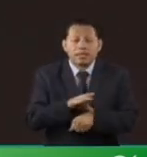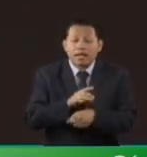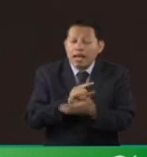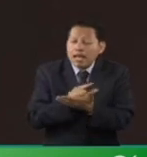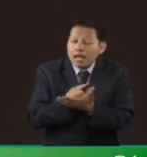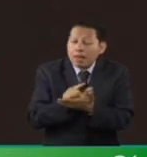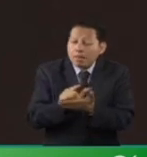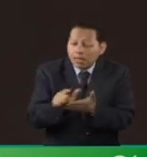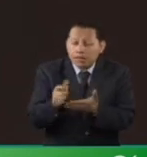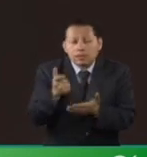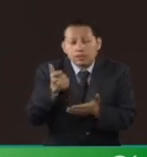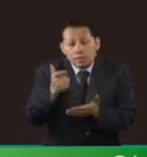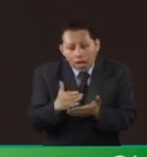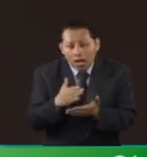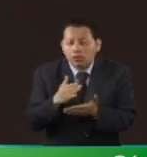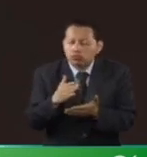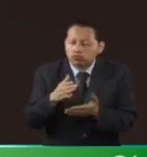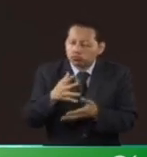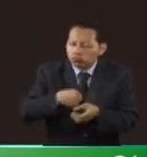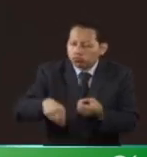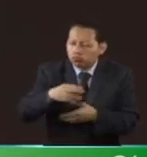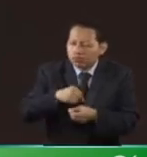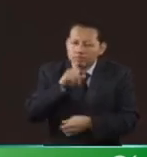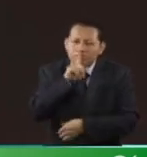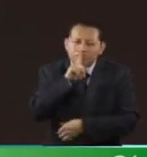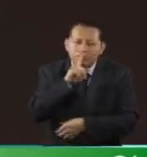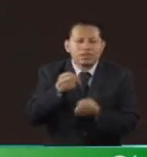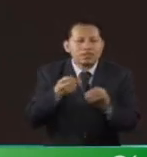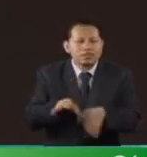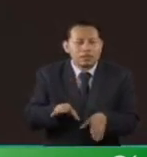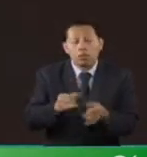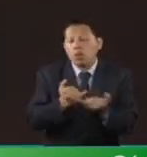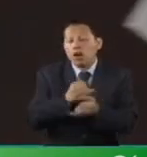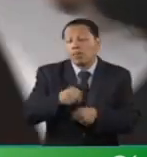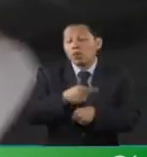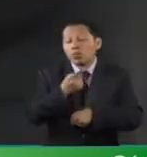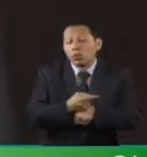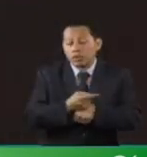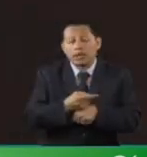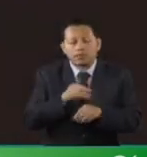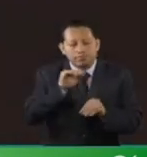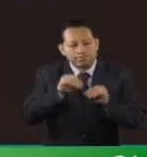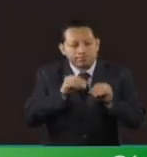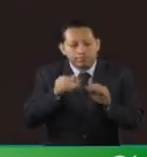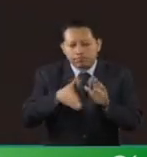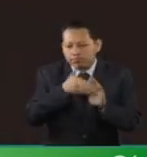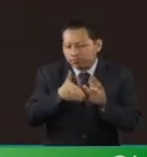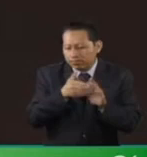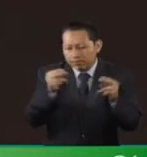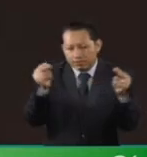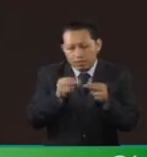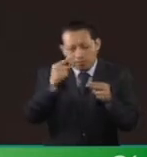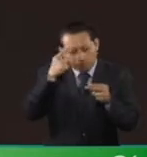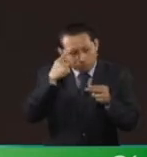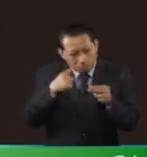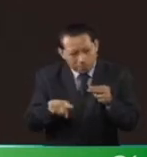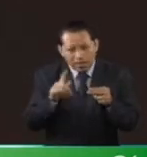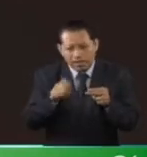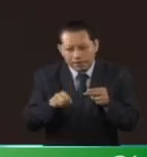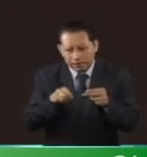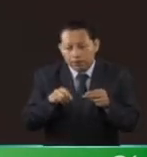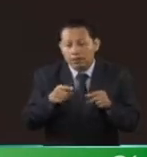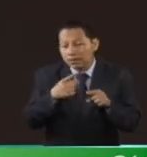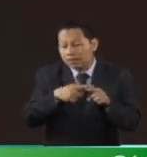accesibles y sustentables y la oportunidad de desarrollar la infraestructura necesaria para aprovechar la relocalización de las